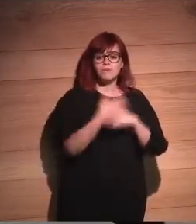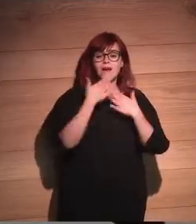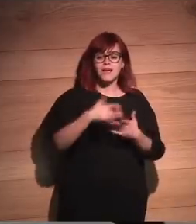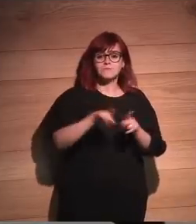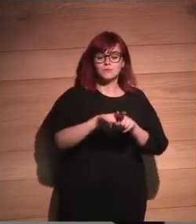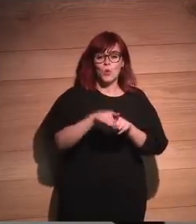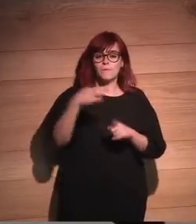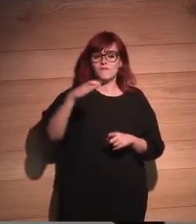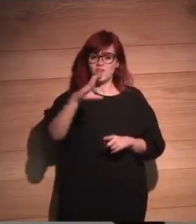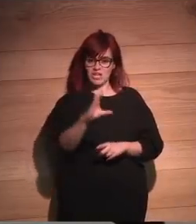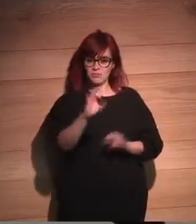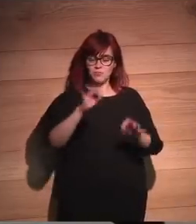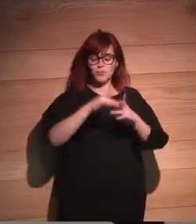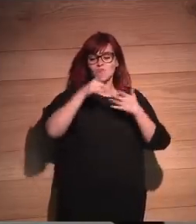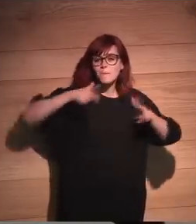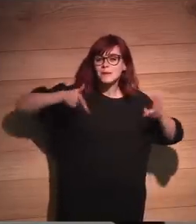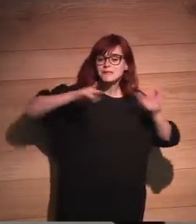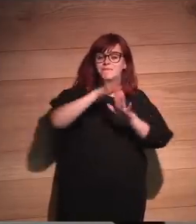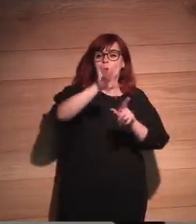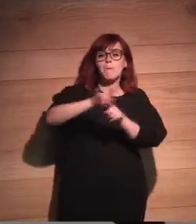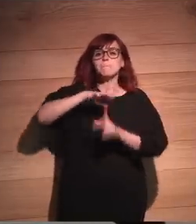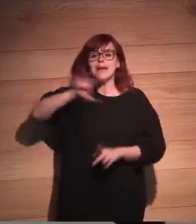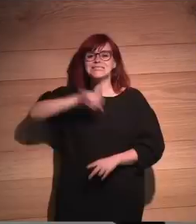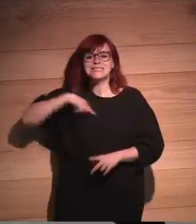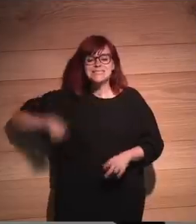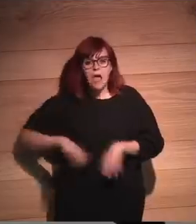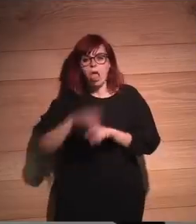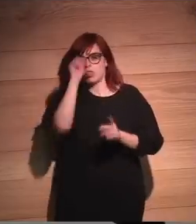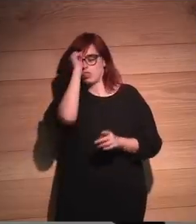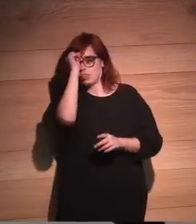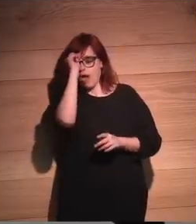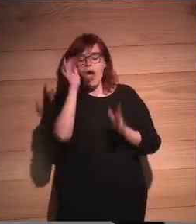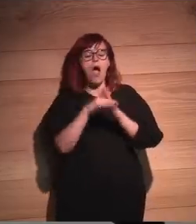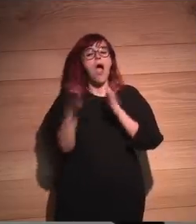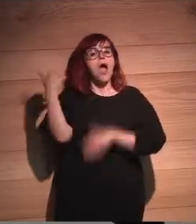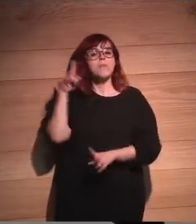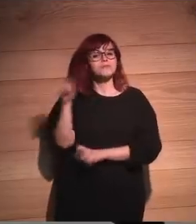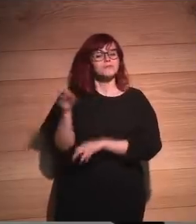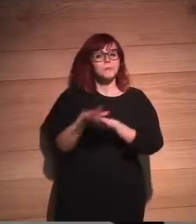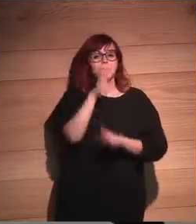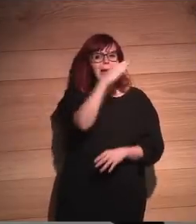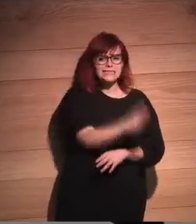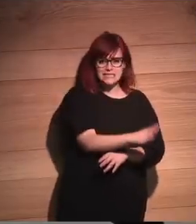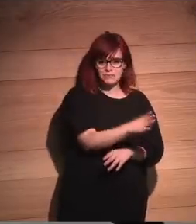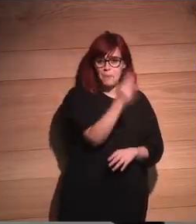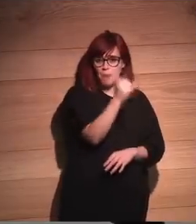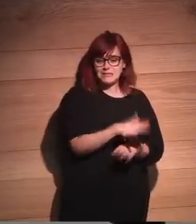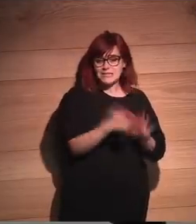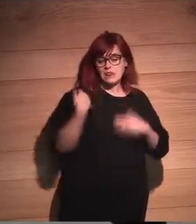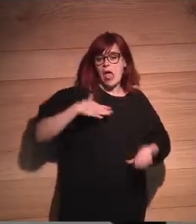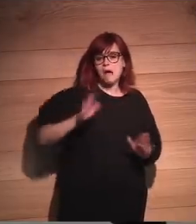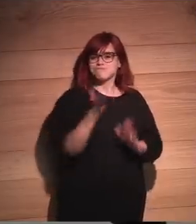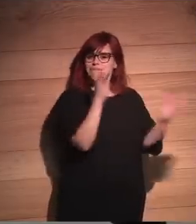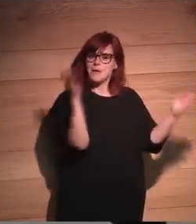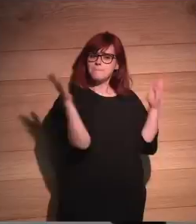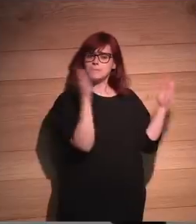los BRIC ha ido permitiendo que países como China, como India, al principio metíamos también a Brasil, pero Brasil ha pasado